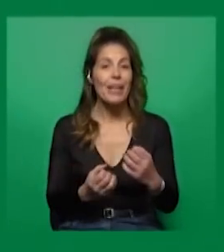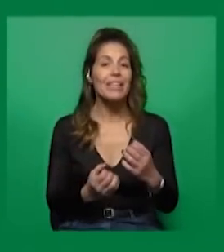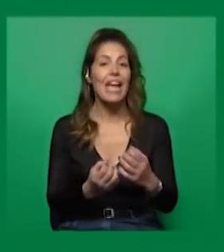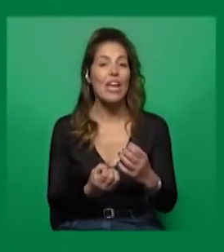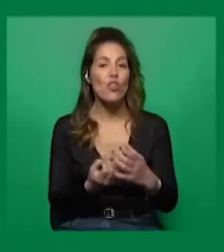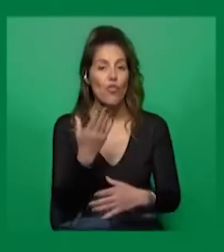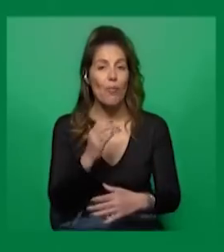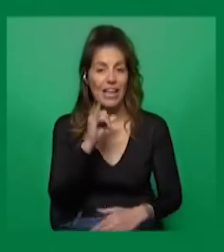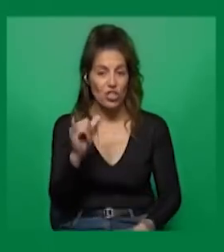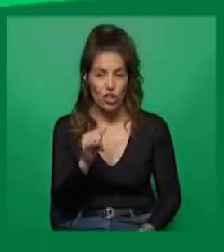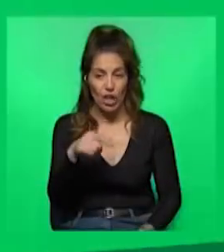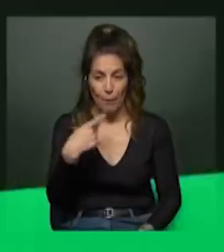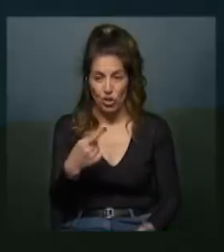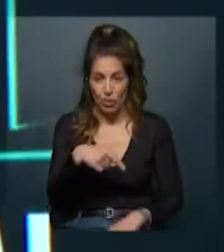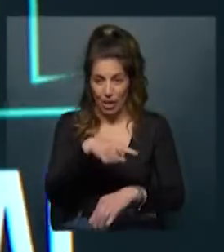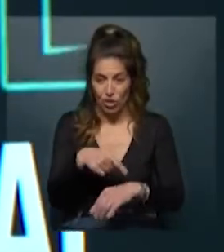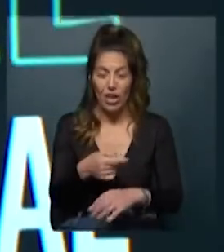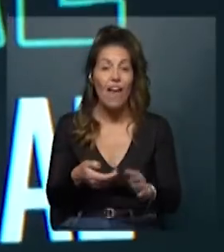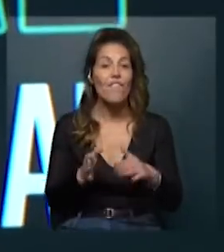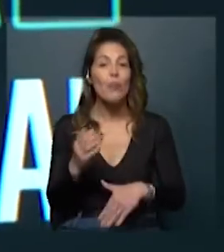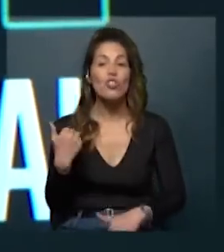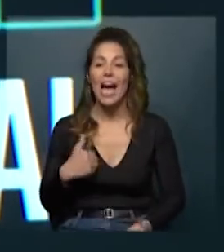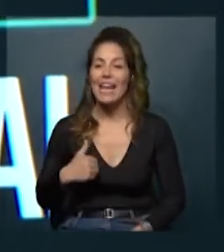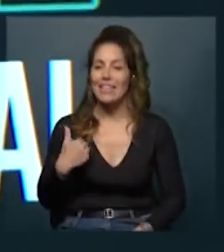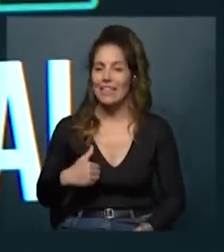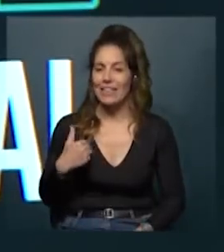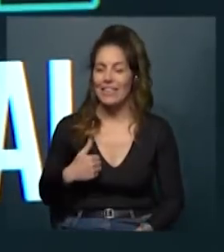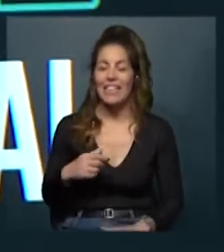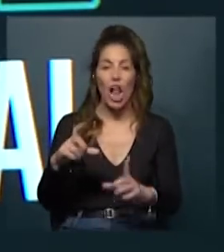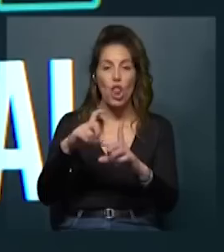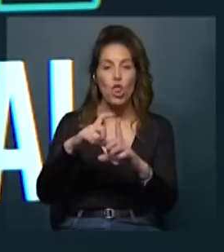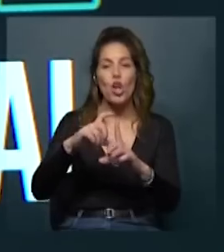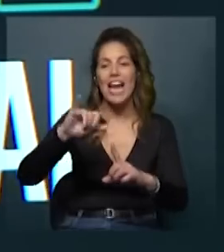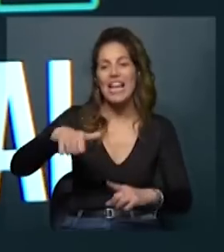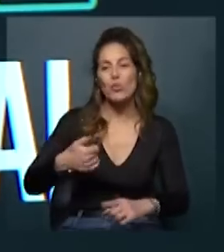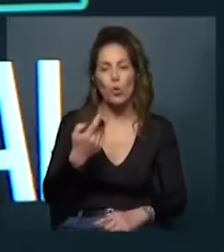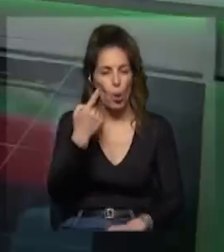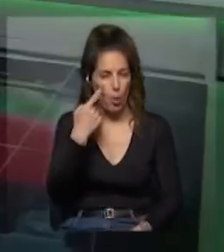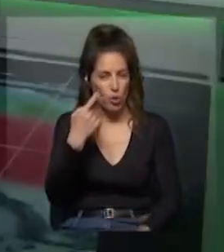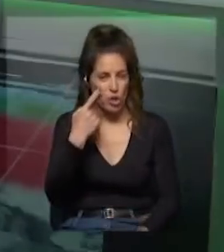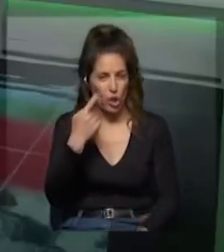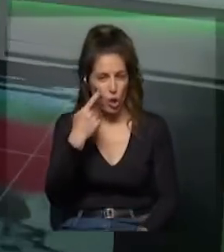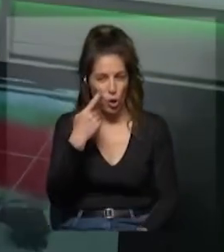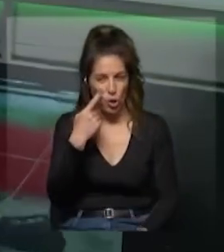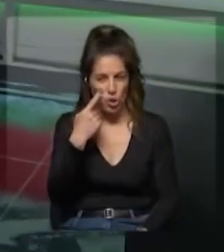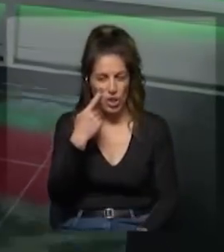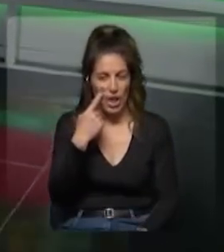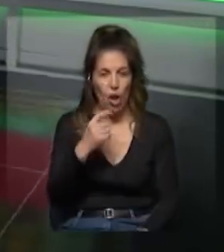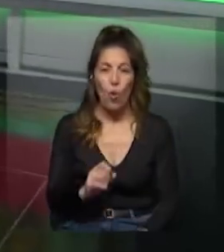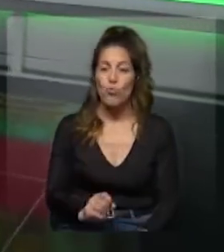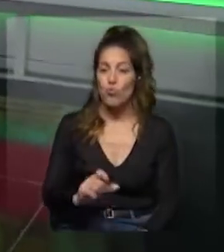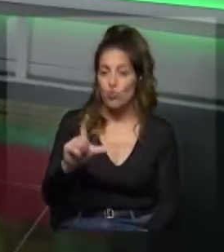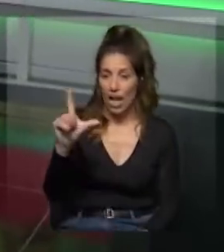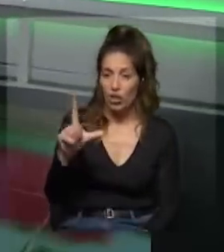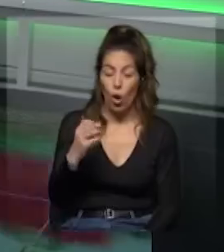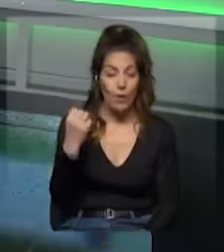horas ahora nos vamos a la República Argentina porque el dólar blue como se le conoce al dólar paralelo tuvo un salto